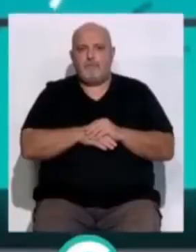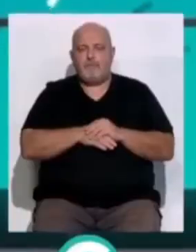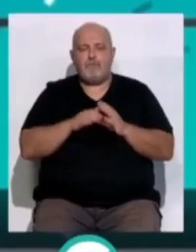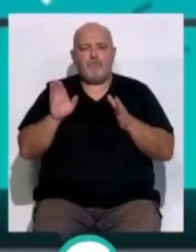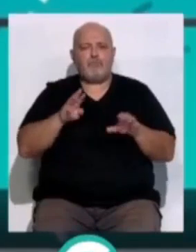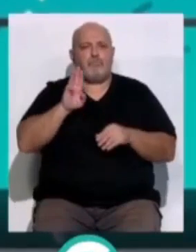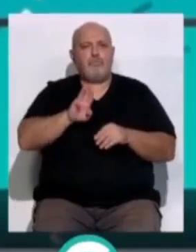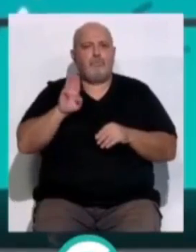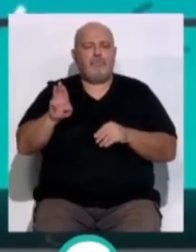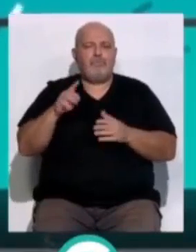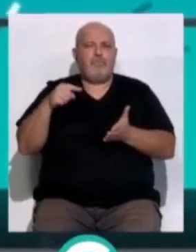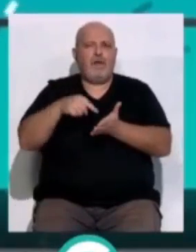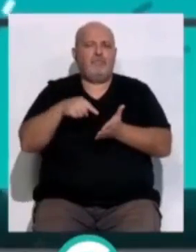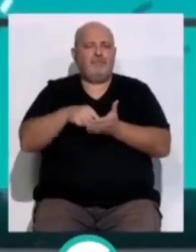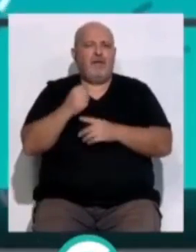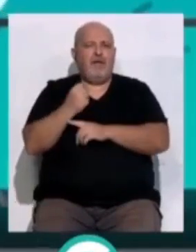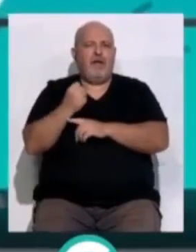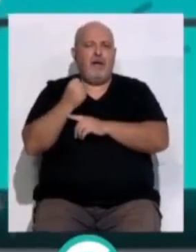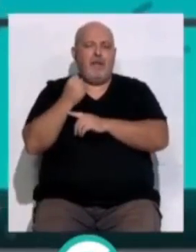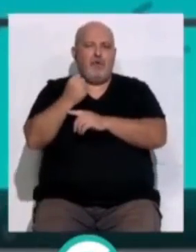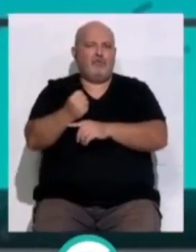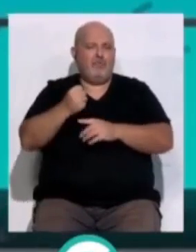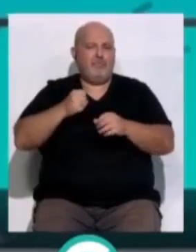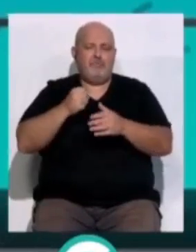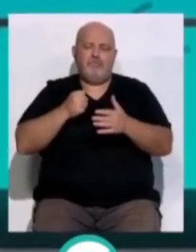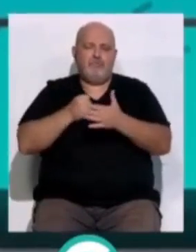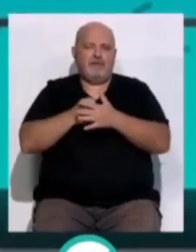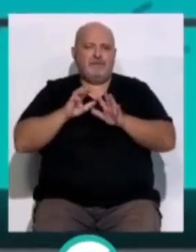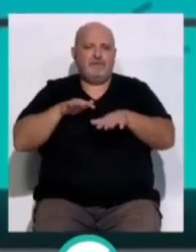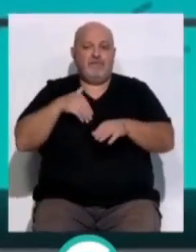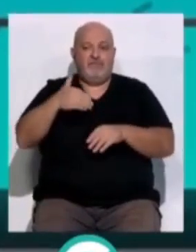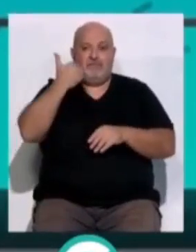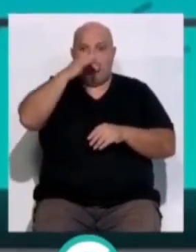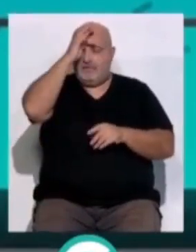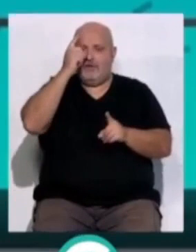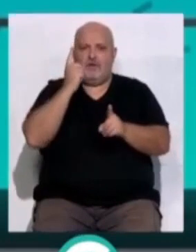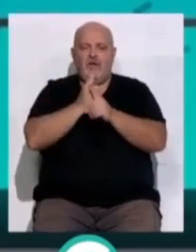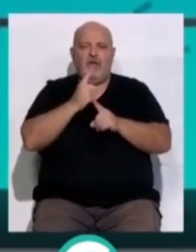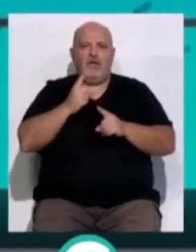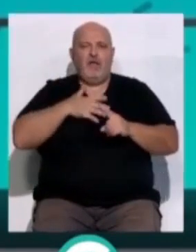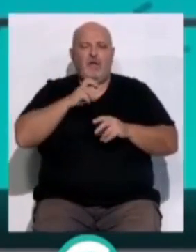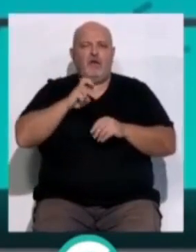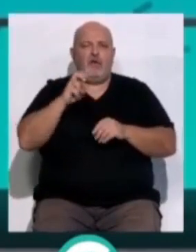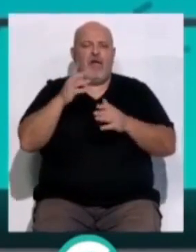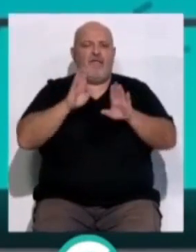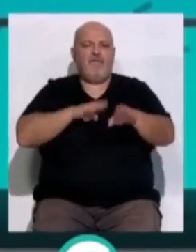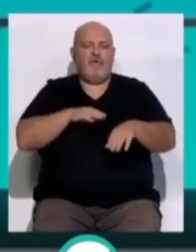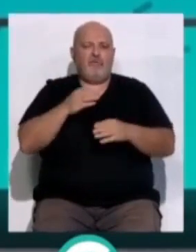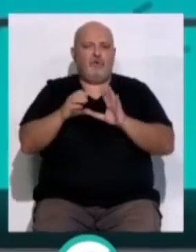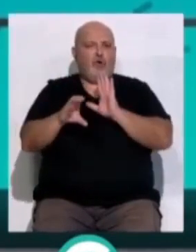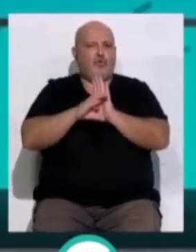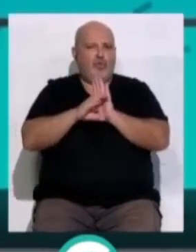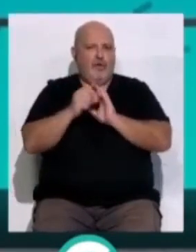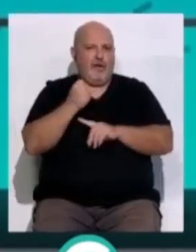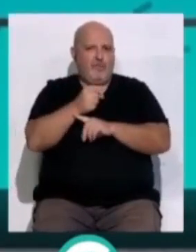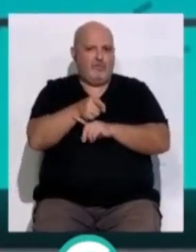El Partido Popular reclama el apoyo masivo a la manifestación de este fin de semana contra la amnistía y a favor de la Constitución. Según